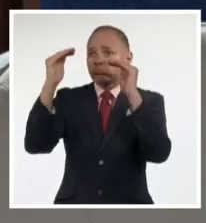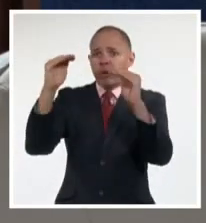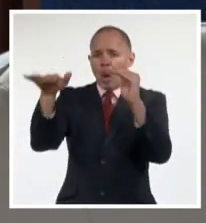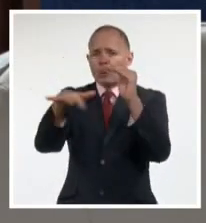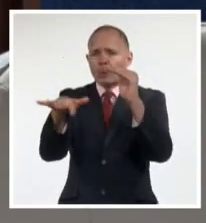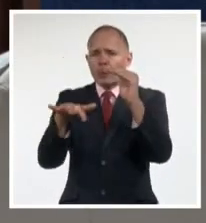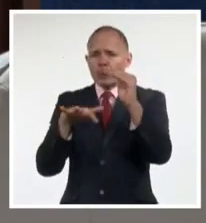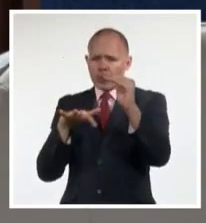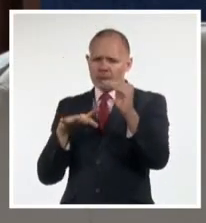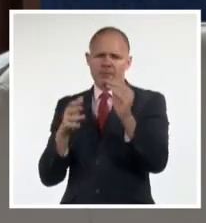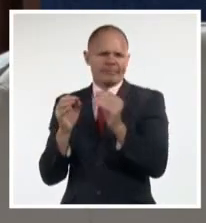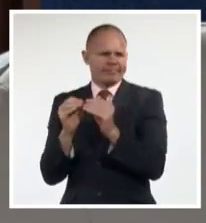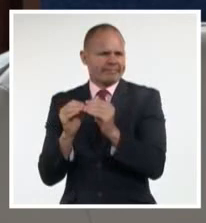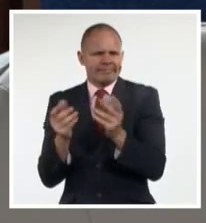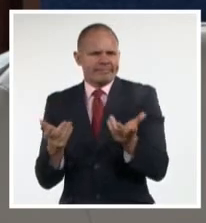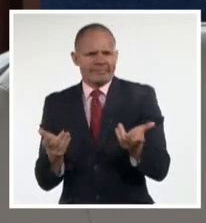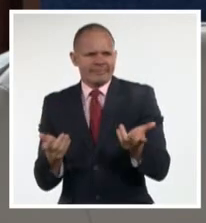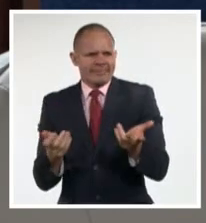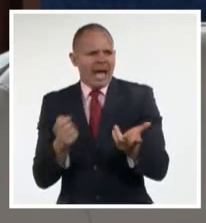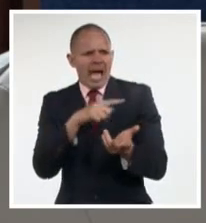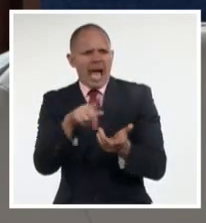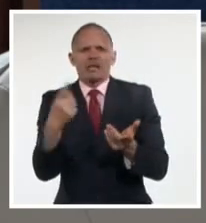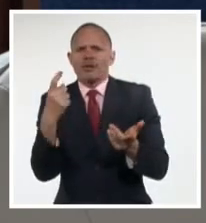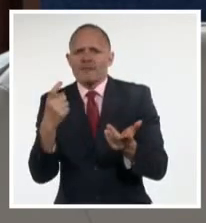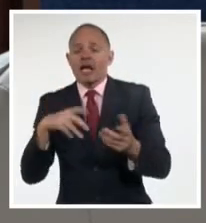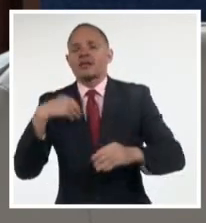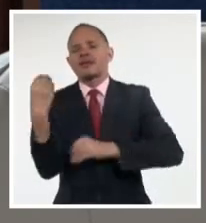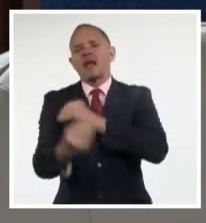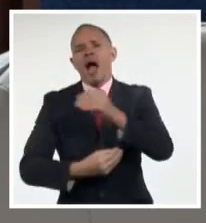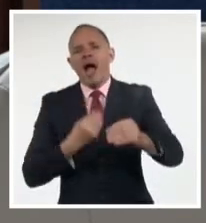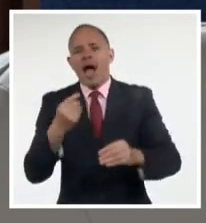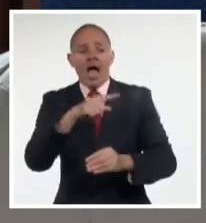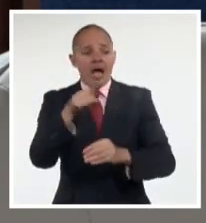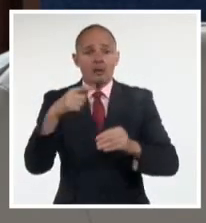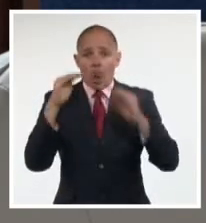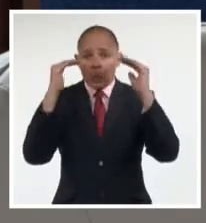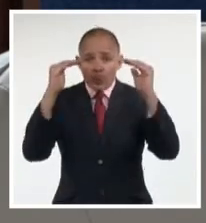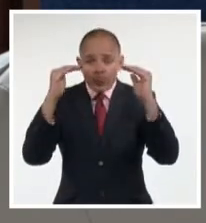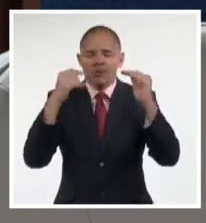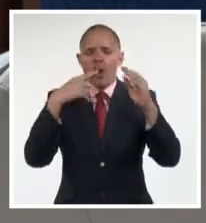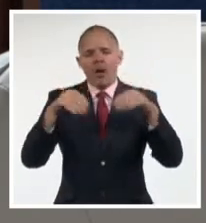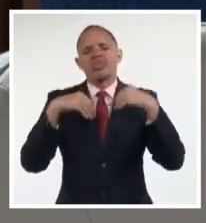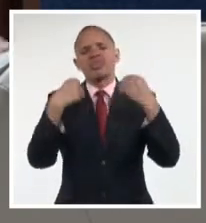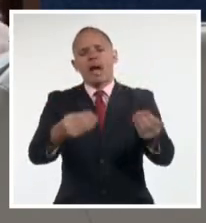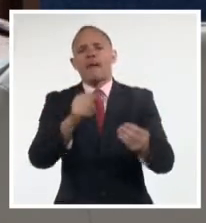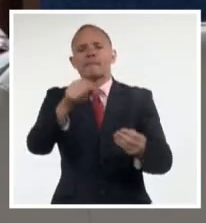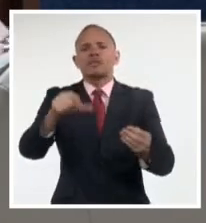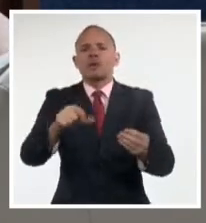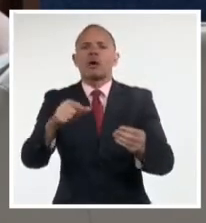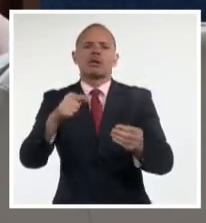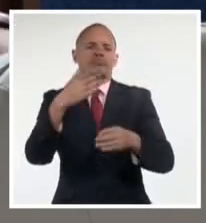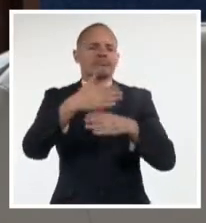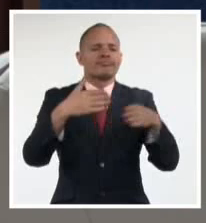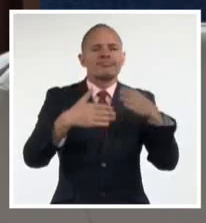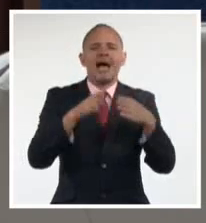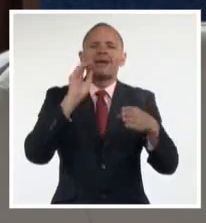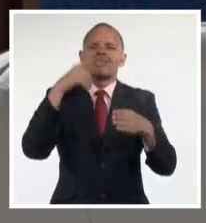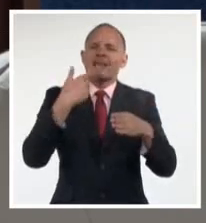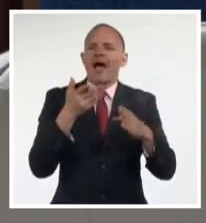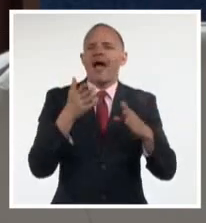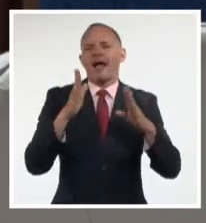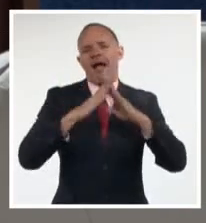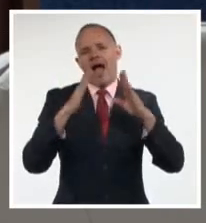mejor uso de todas esas instituciones públicas, la reasignación a lo mejor también hacia el sector